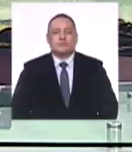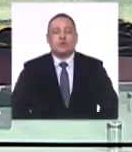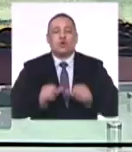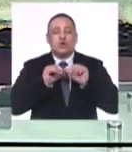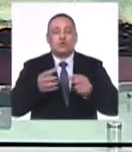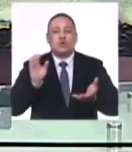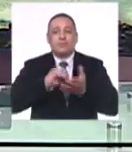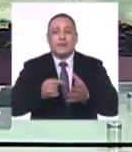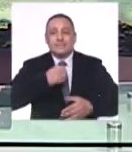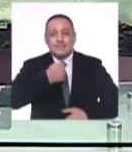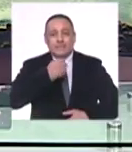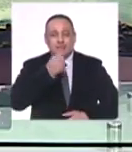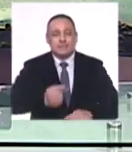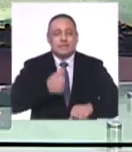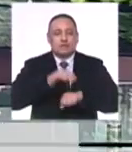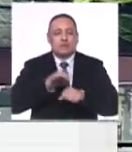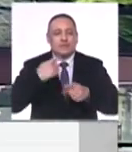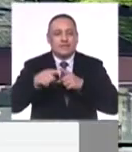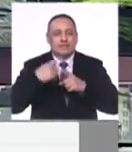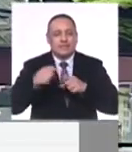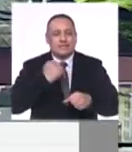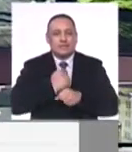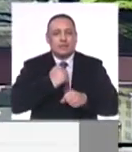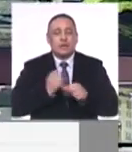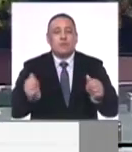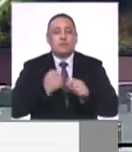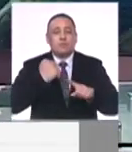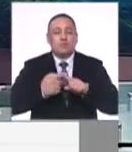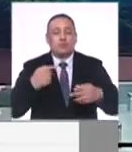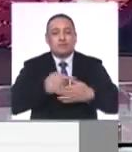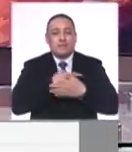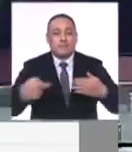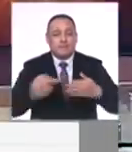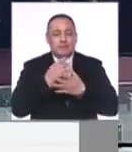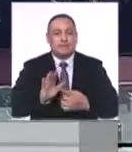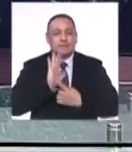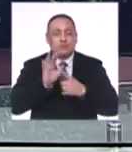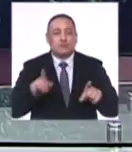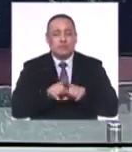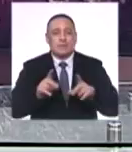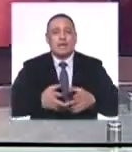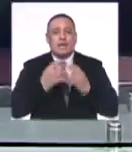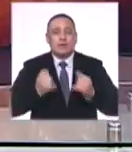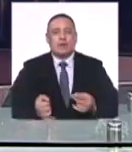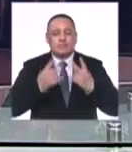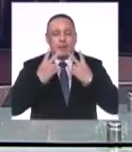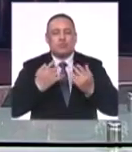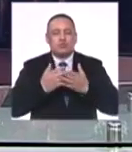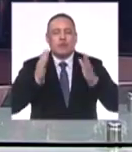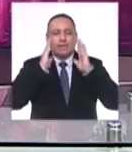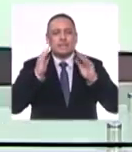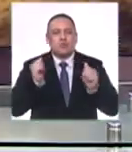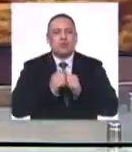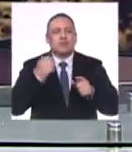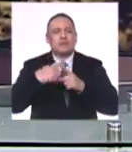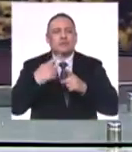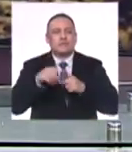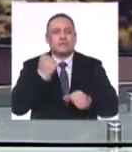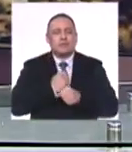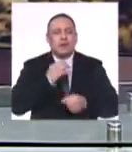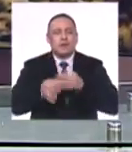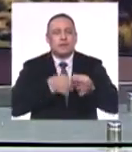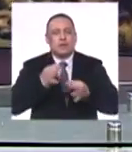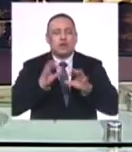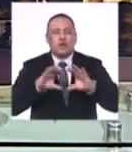Continuamos con más entrevistas sobre las actividades por semana de representación y ahora vamos a escuchar las actividades y el detalle